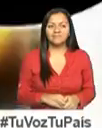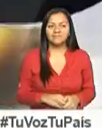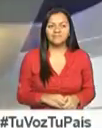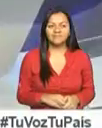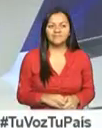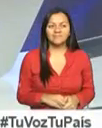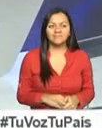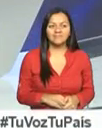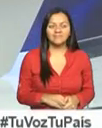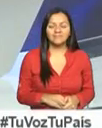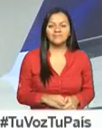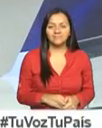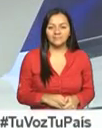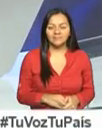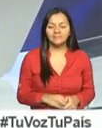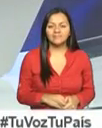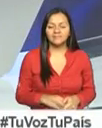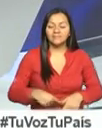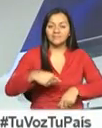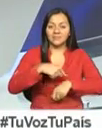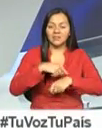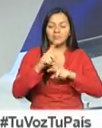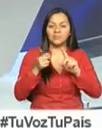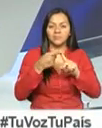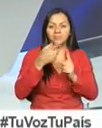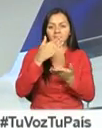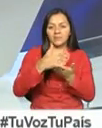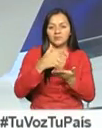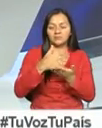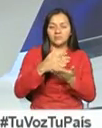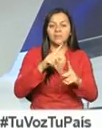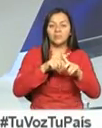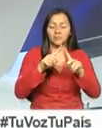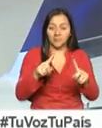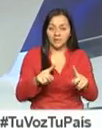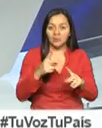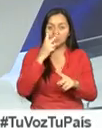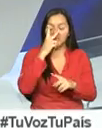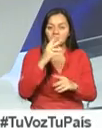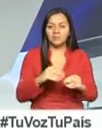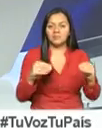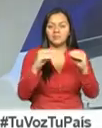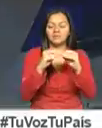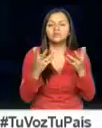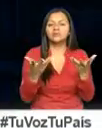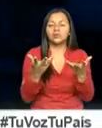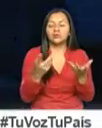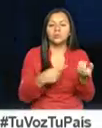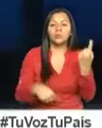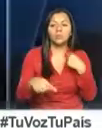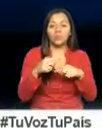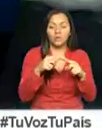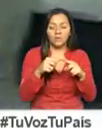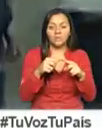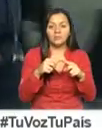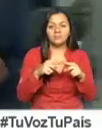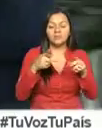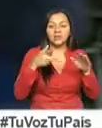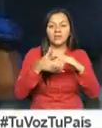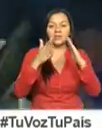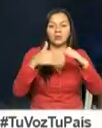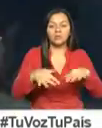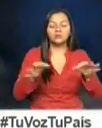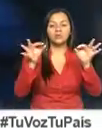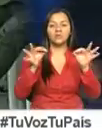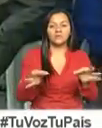Ciudadano. Y es tiempo para un primer corte, pero no se aleje demasiado, pues en breve se inauguran oficialmente